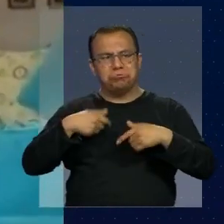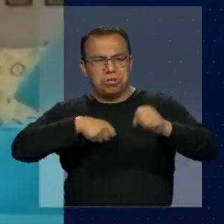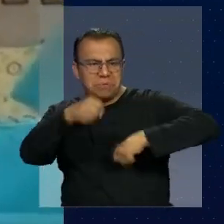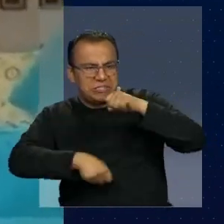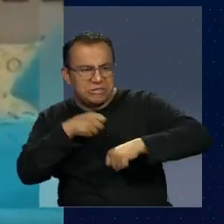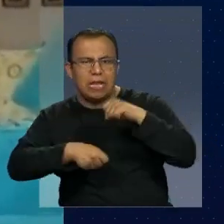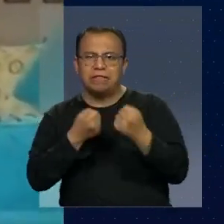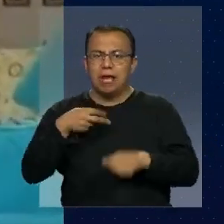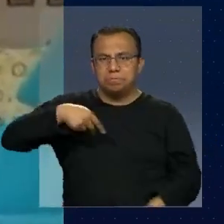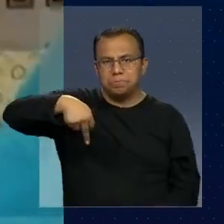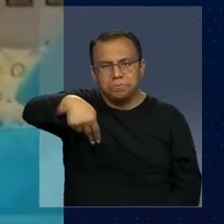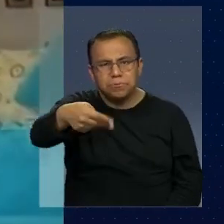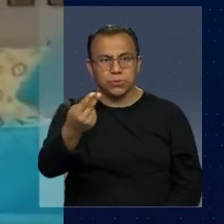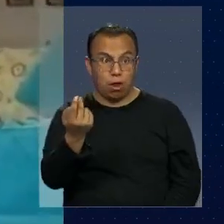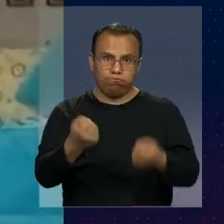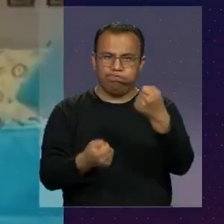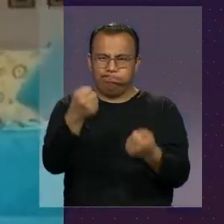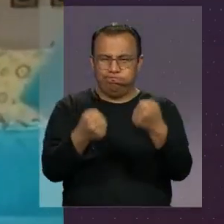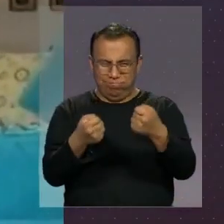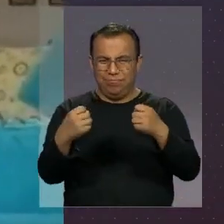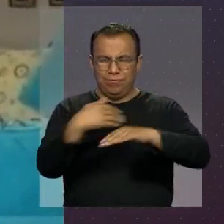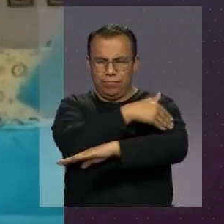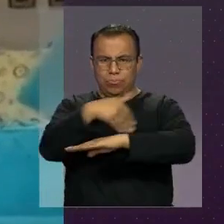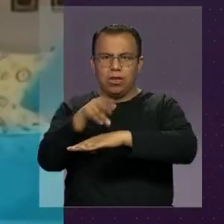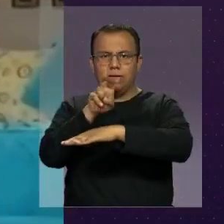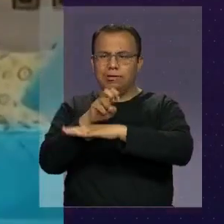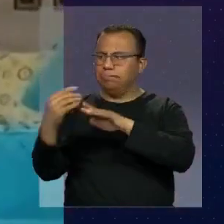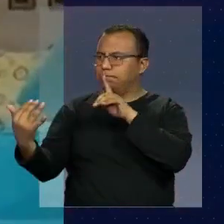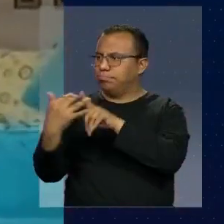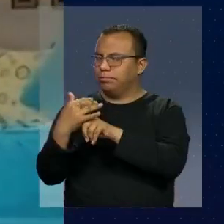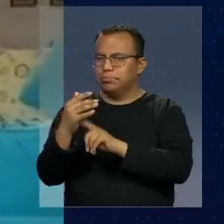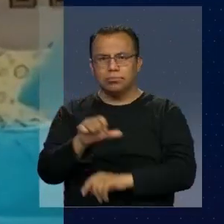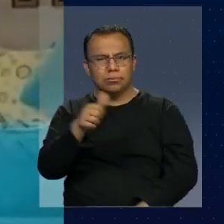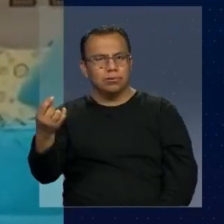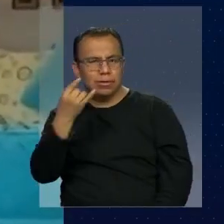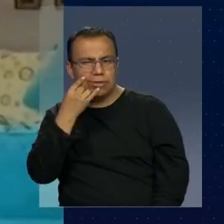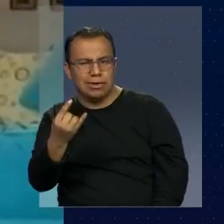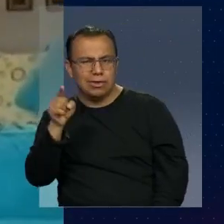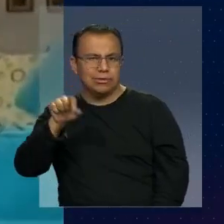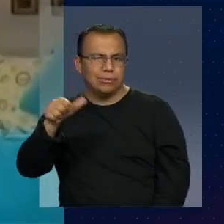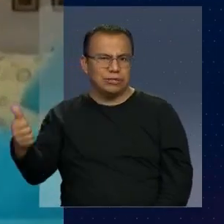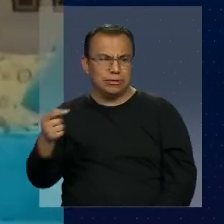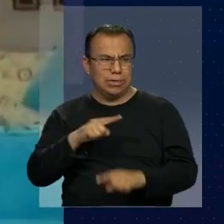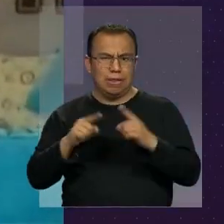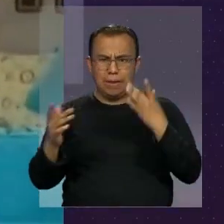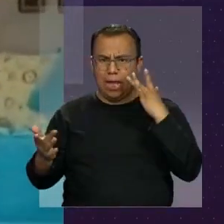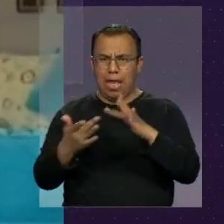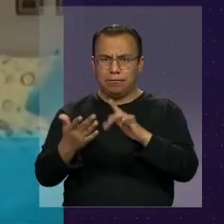bicicleta, en particular en este corredor, se vean afectadas por intereses que no